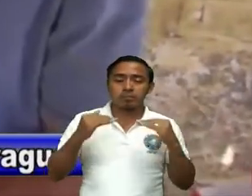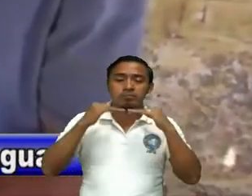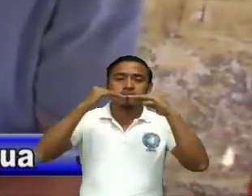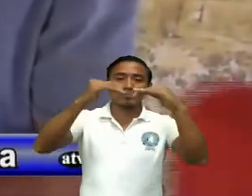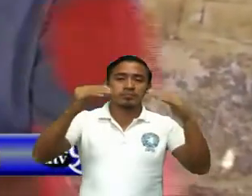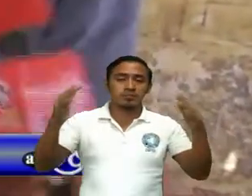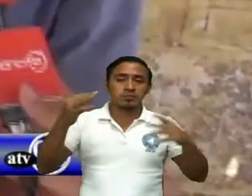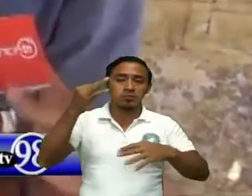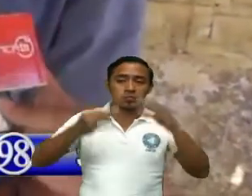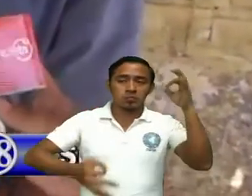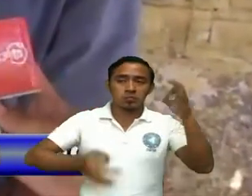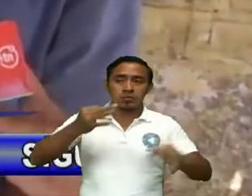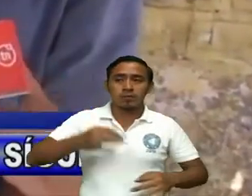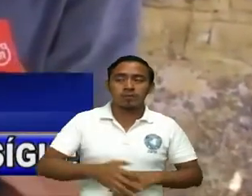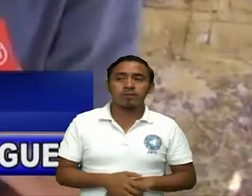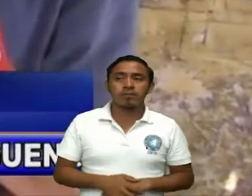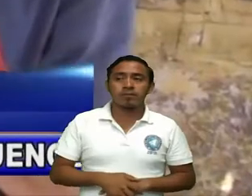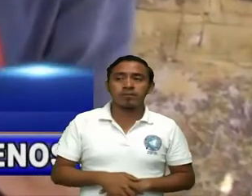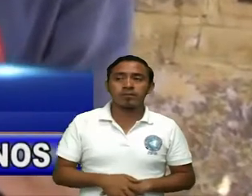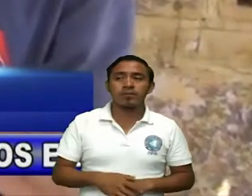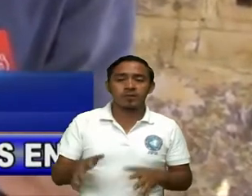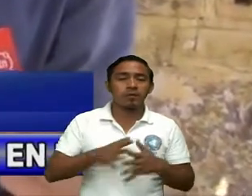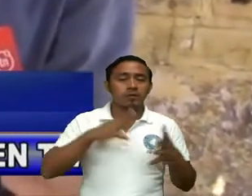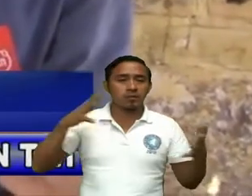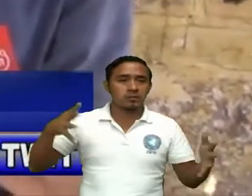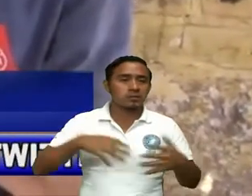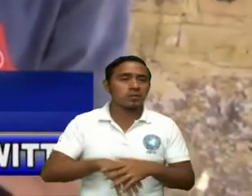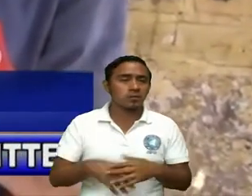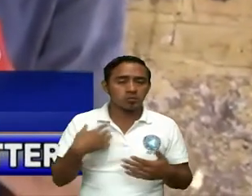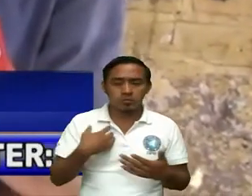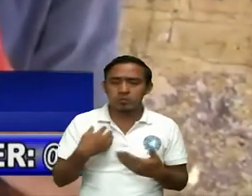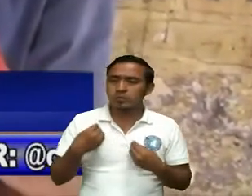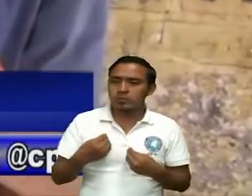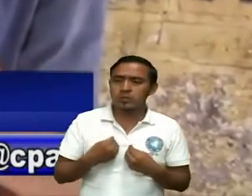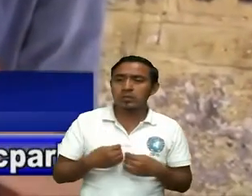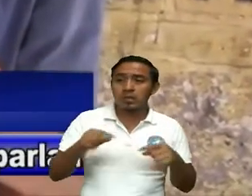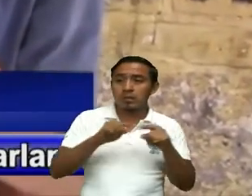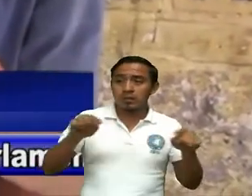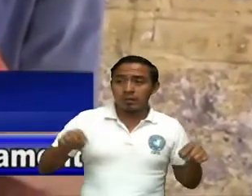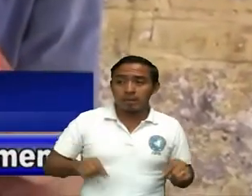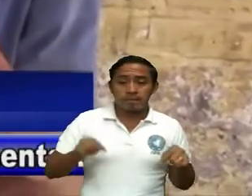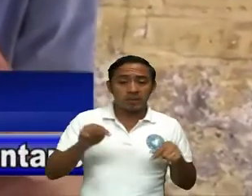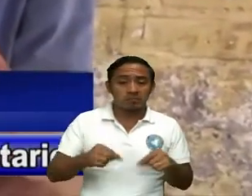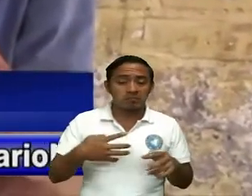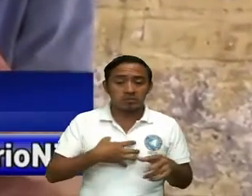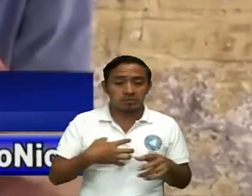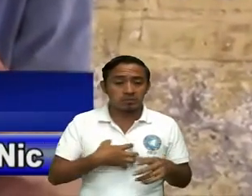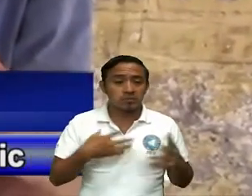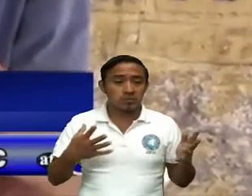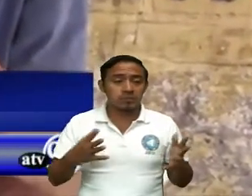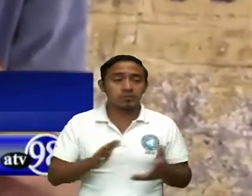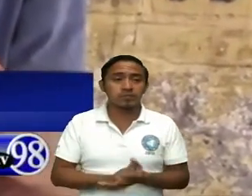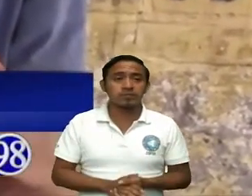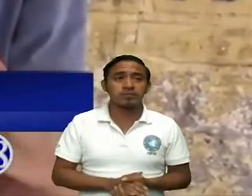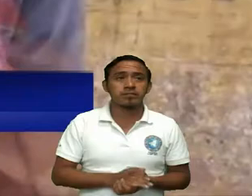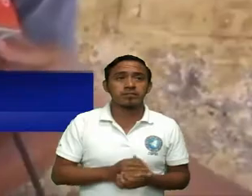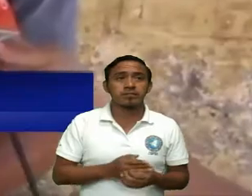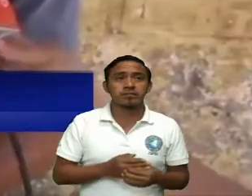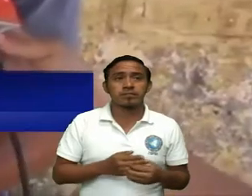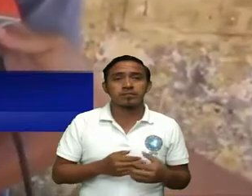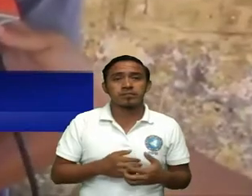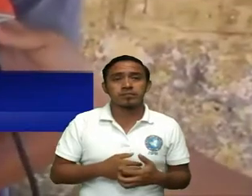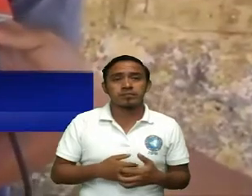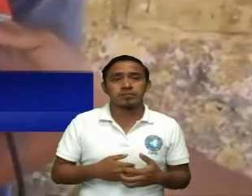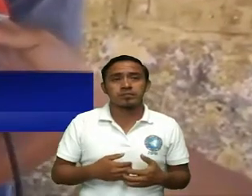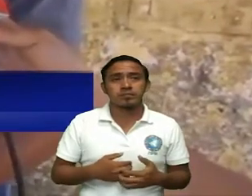jurídica. Es una gran cosa porque con esto ya valen mucho los terrenos de uno y ya tengo algo que es mío propio. Gracias a